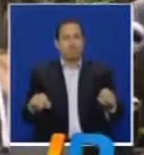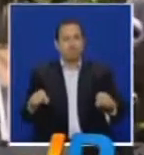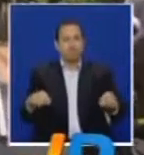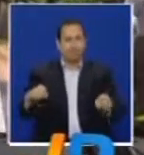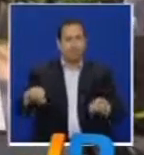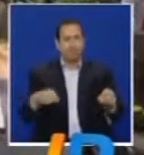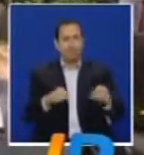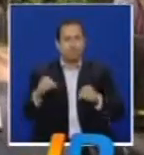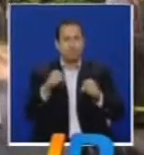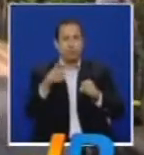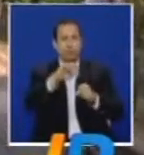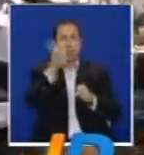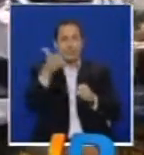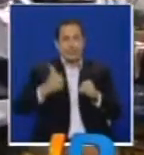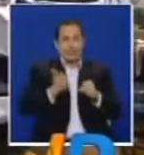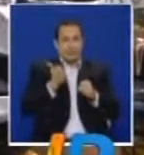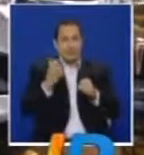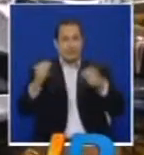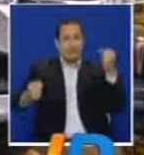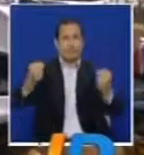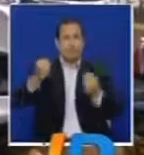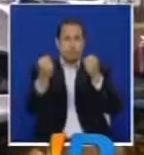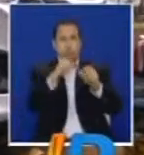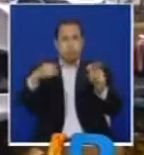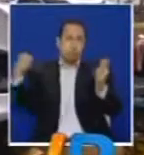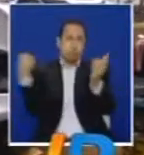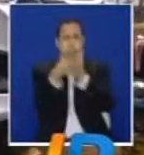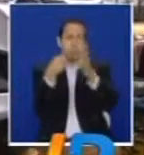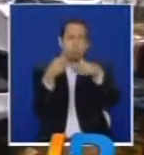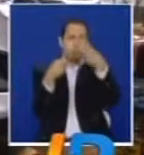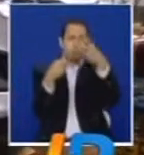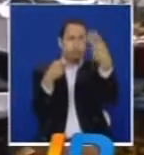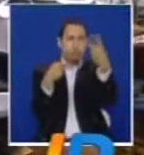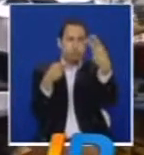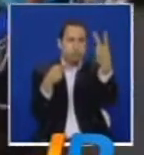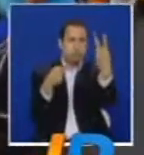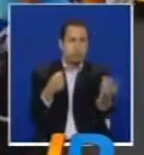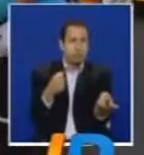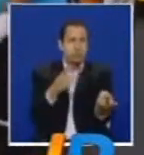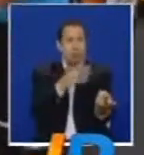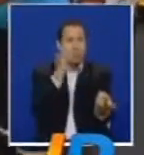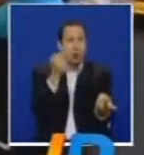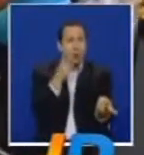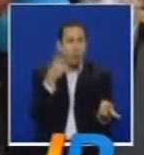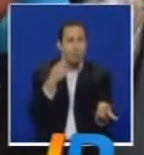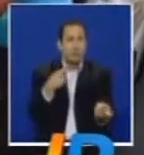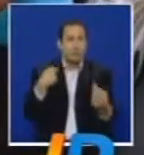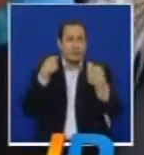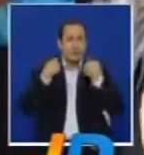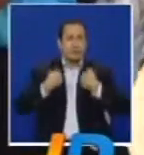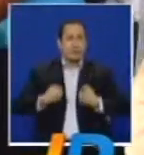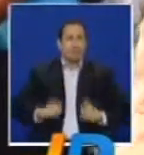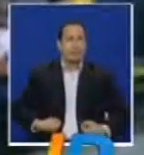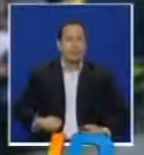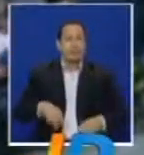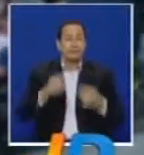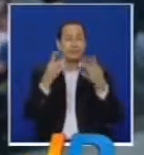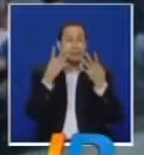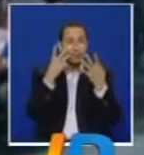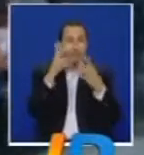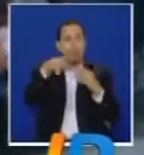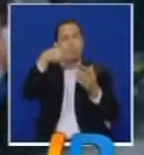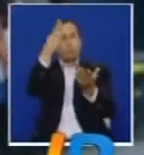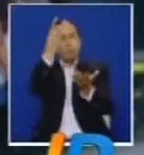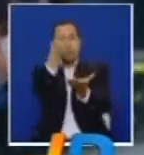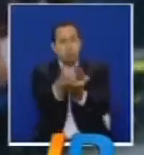fue embestido por el conductor de una camioneta en el sur de la ciudad. El motociclista, que resultó con múltiples heridas, cayó en este canal de aguas